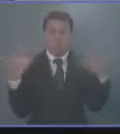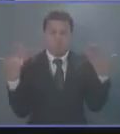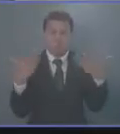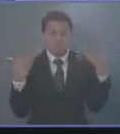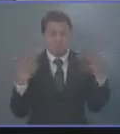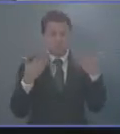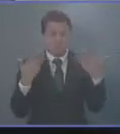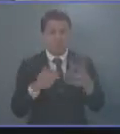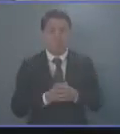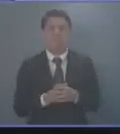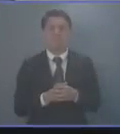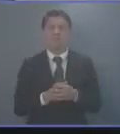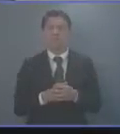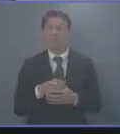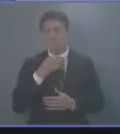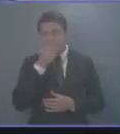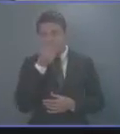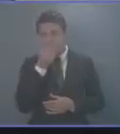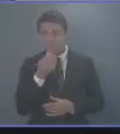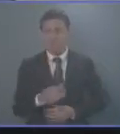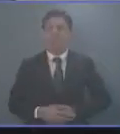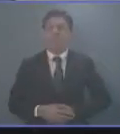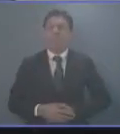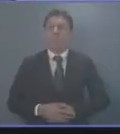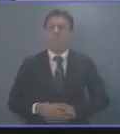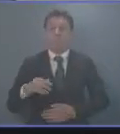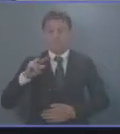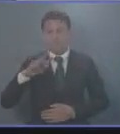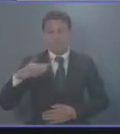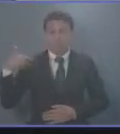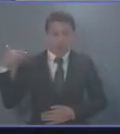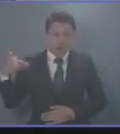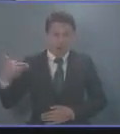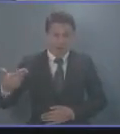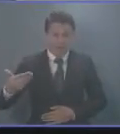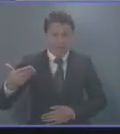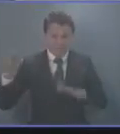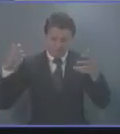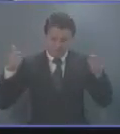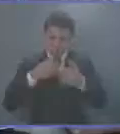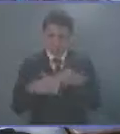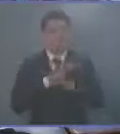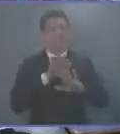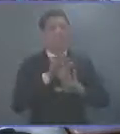ProBúsqueda por esa noble labor que ha realizado a lo largo de tantos años. Muchas gracias.